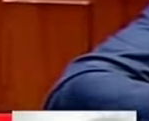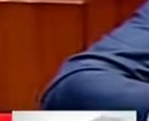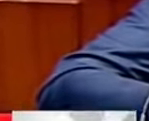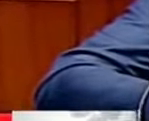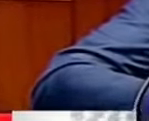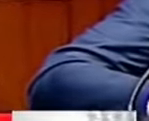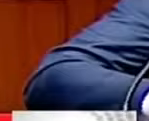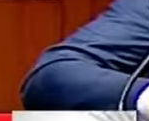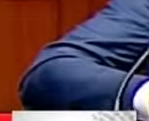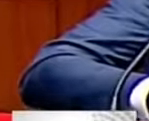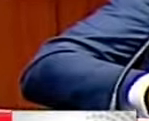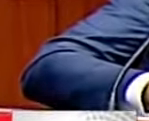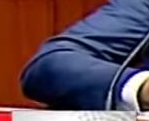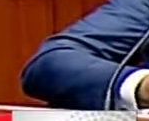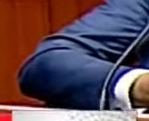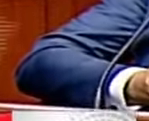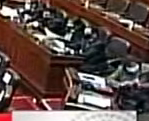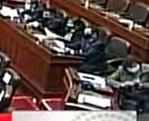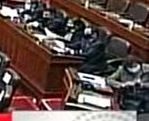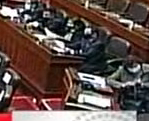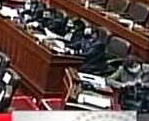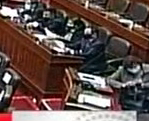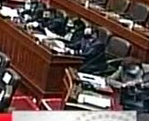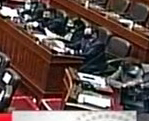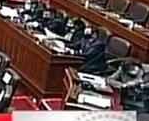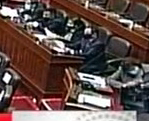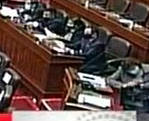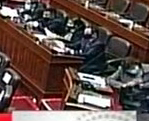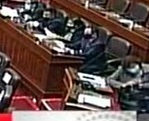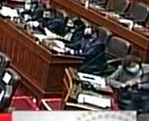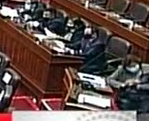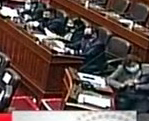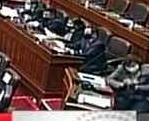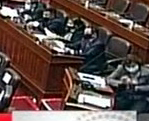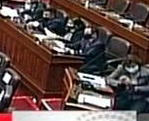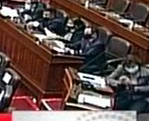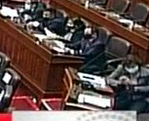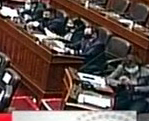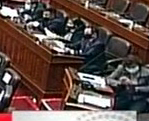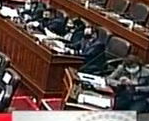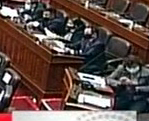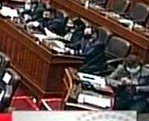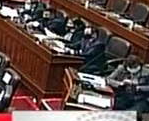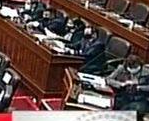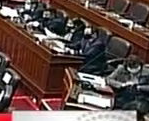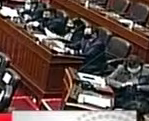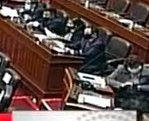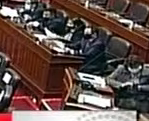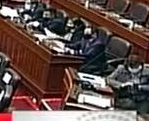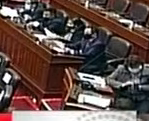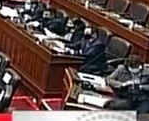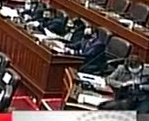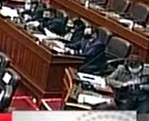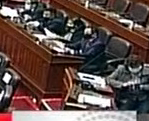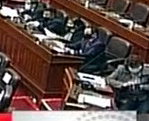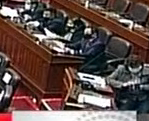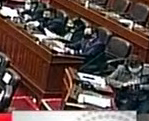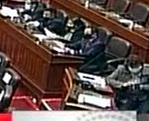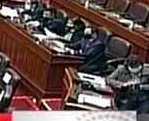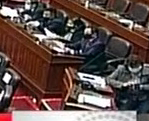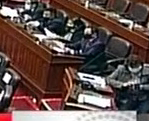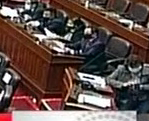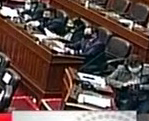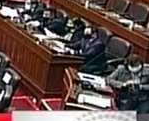dato adicional es que según lo que establece, y ya lo habíamos adelantado, el artículo 82 del reglamento del Congreso,